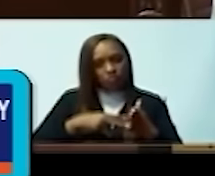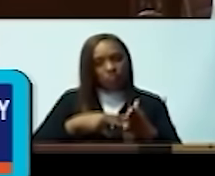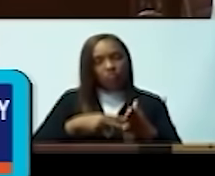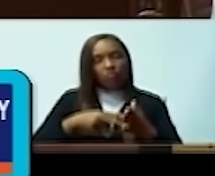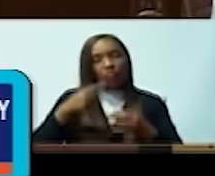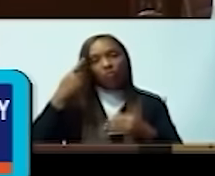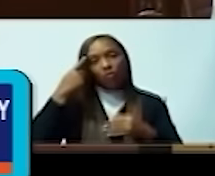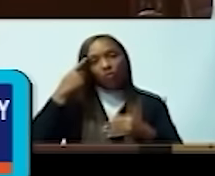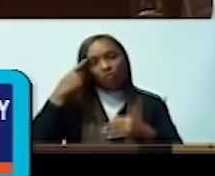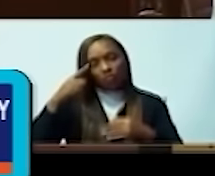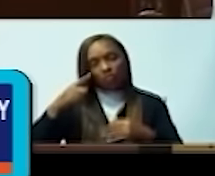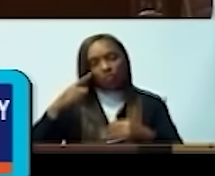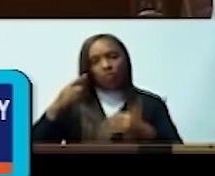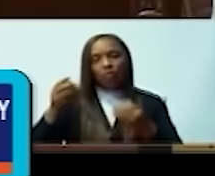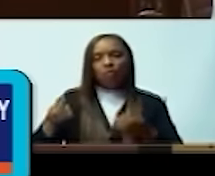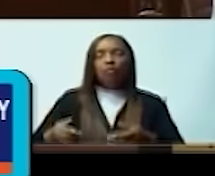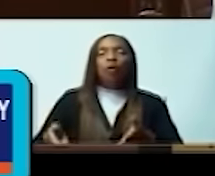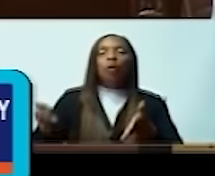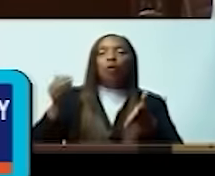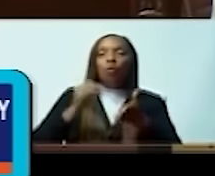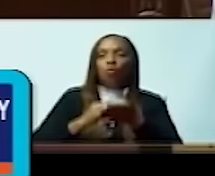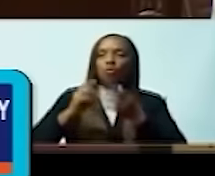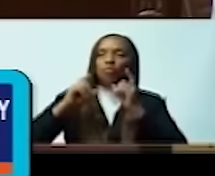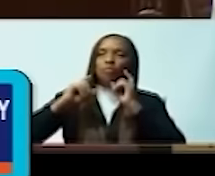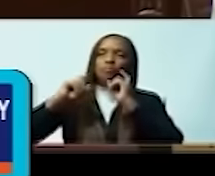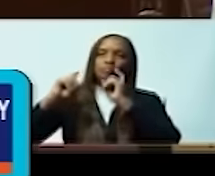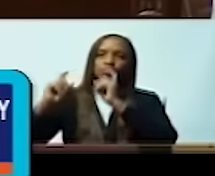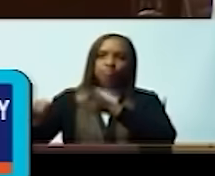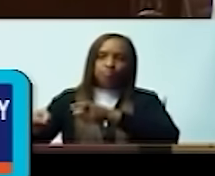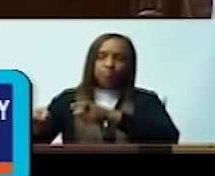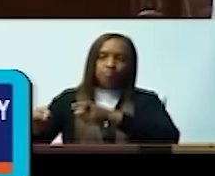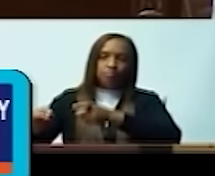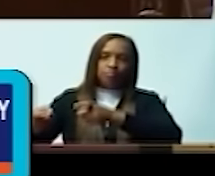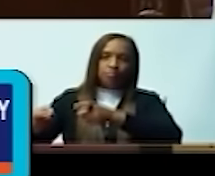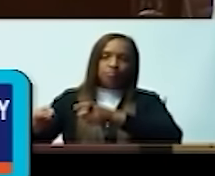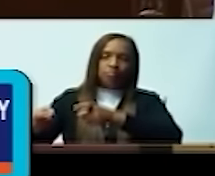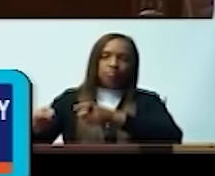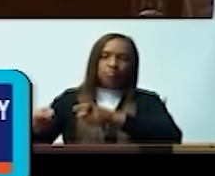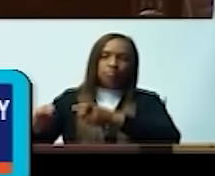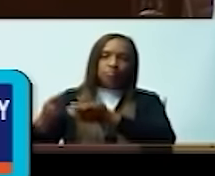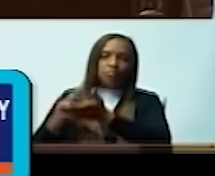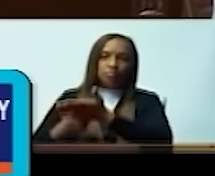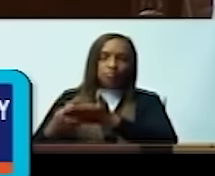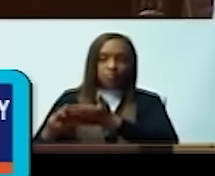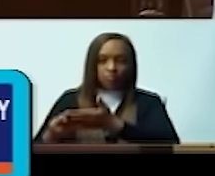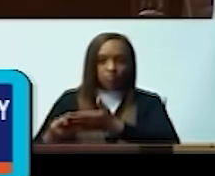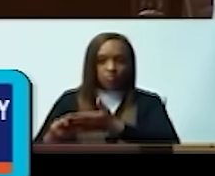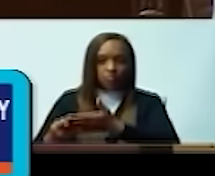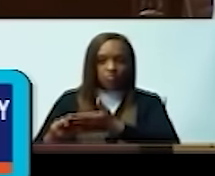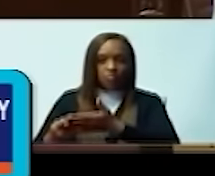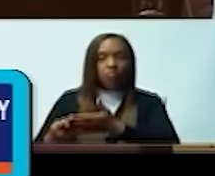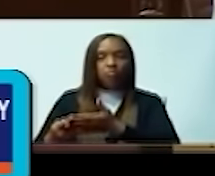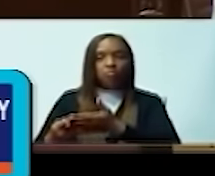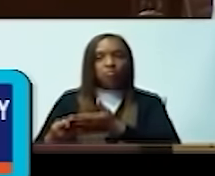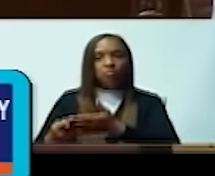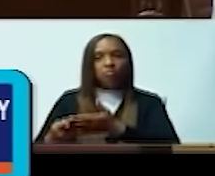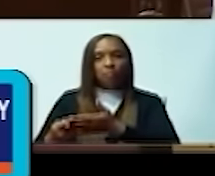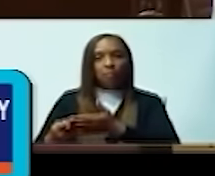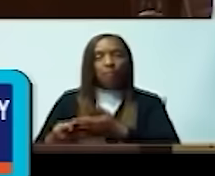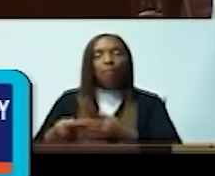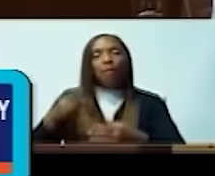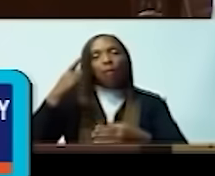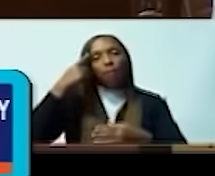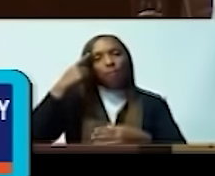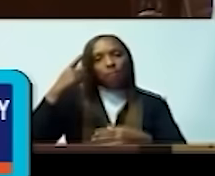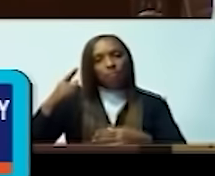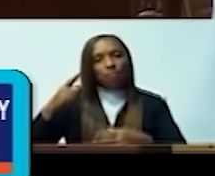a estudio de la misma comisión, la declaratoria de la urgencia, solo con la finalidad de que en la segunda lo vamos a